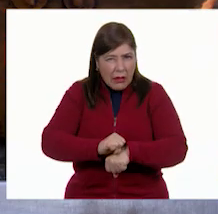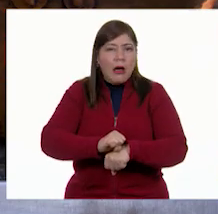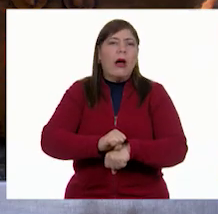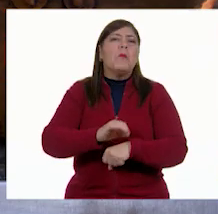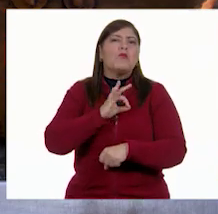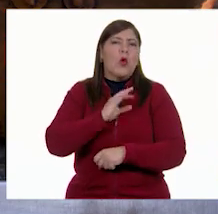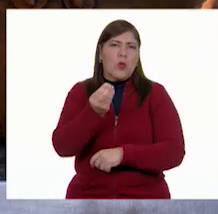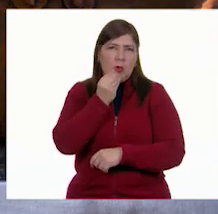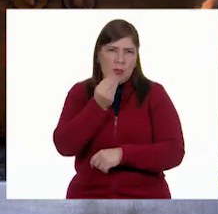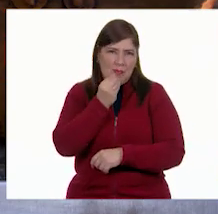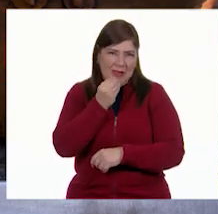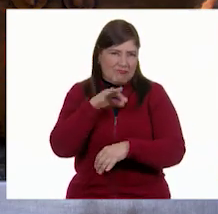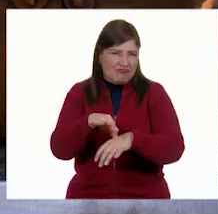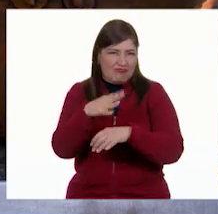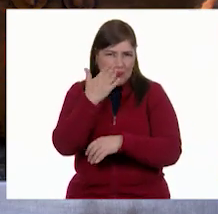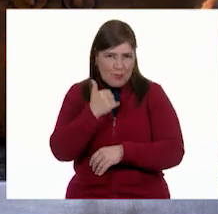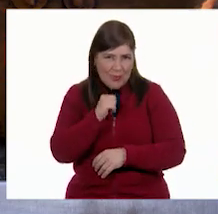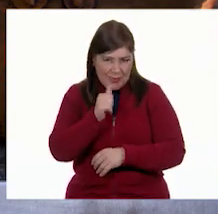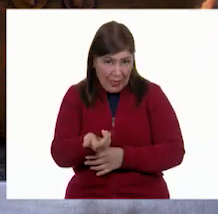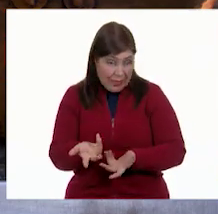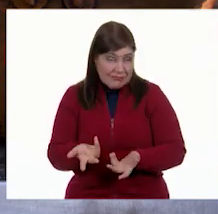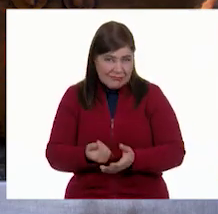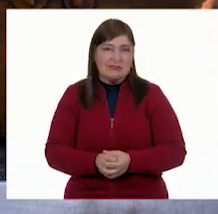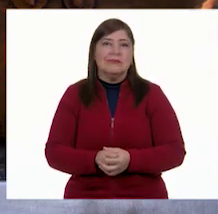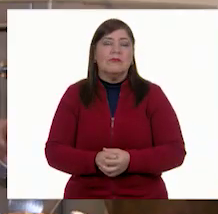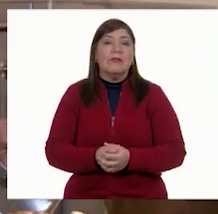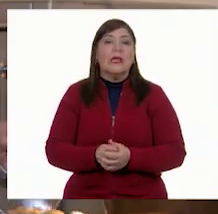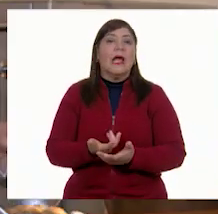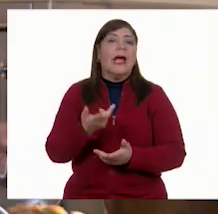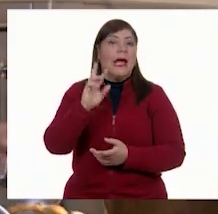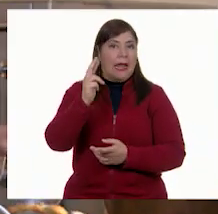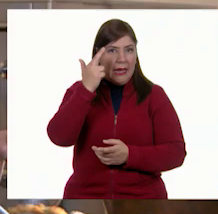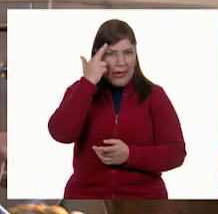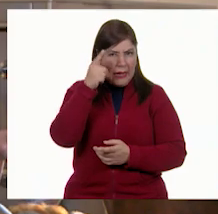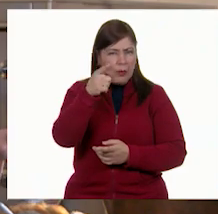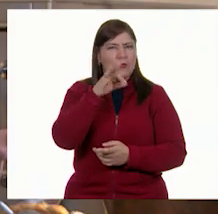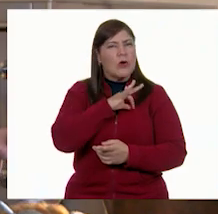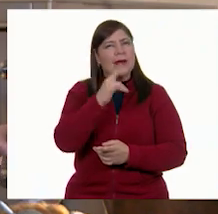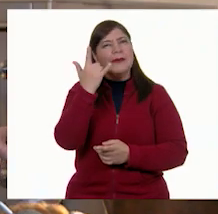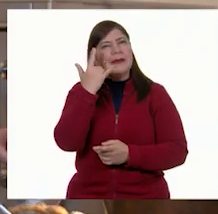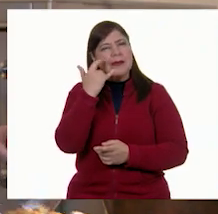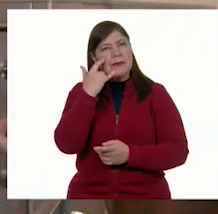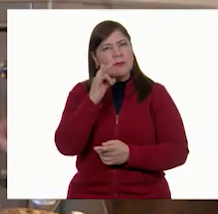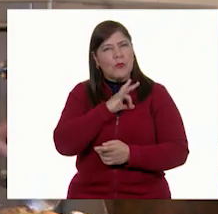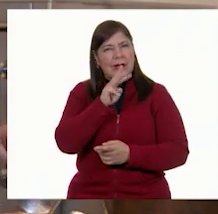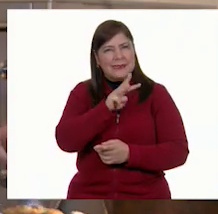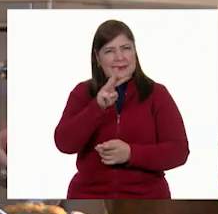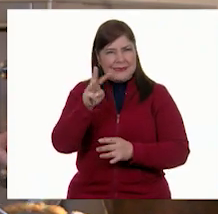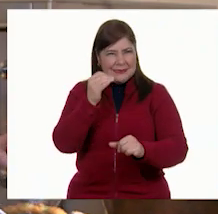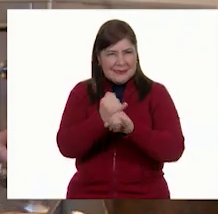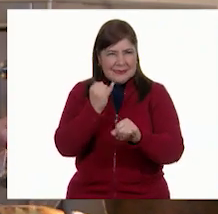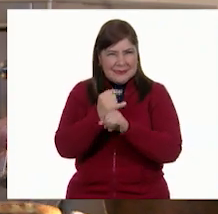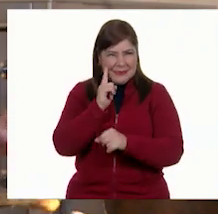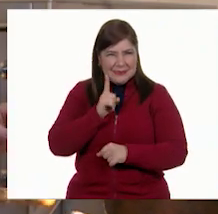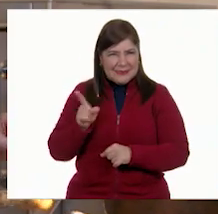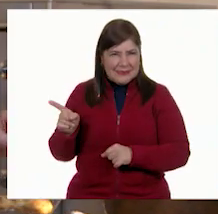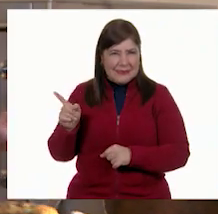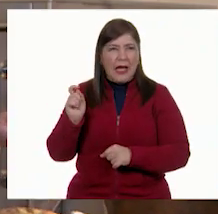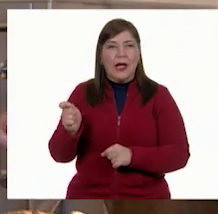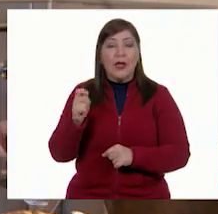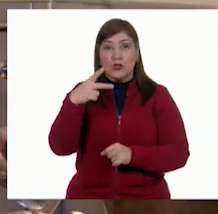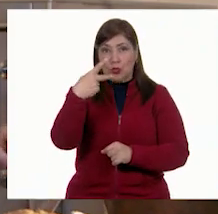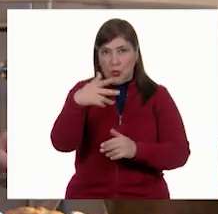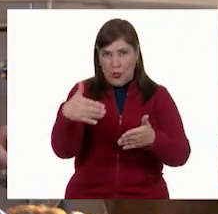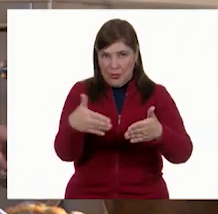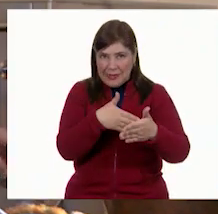Les recuerdo, no dejen de visitar la página de internet Tu